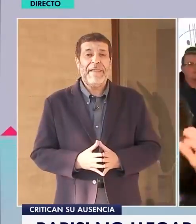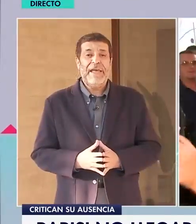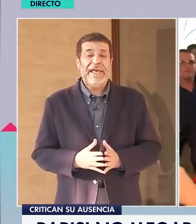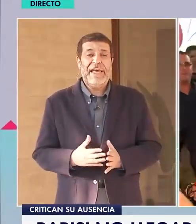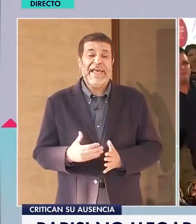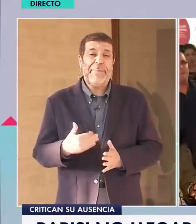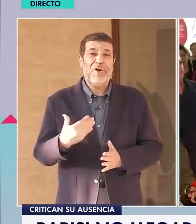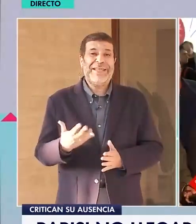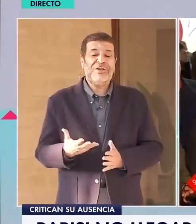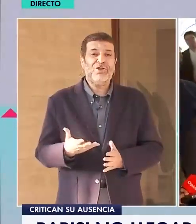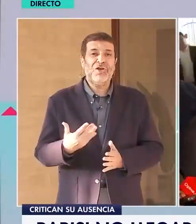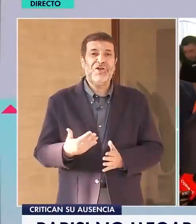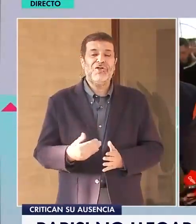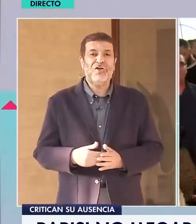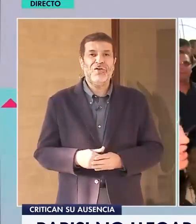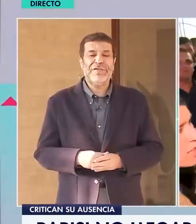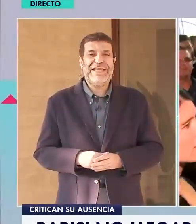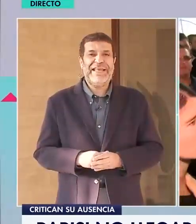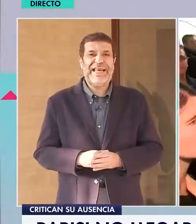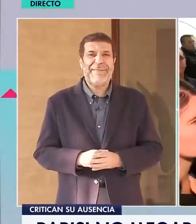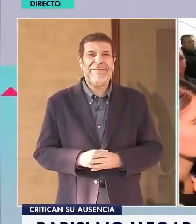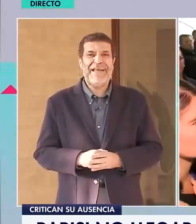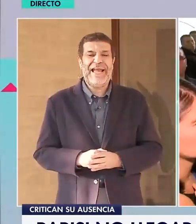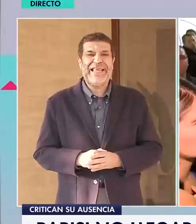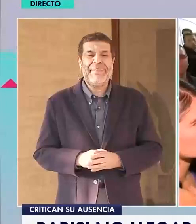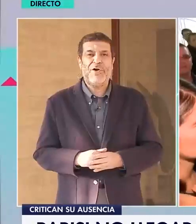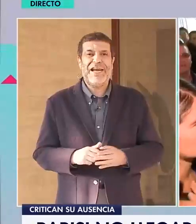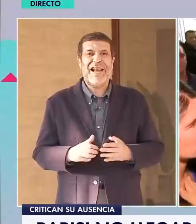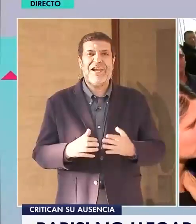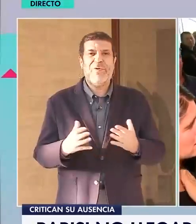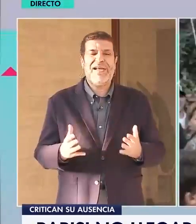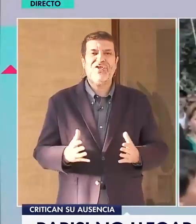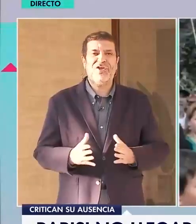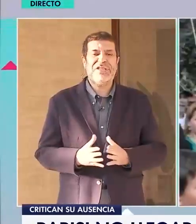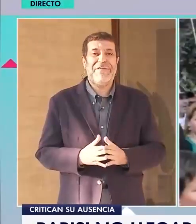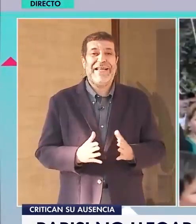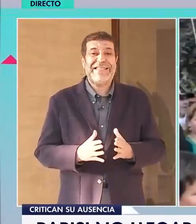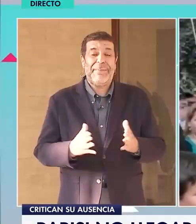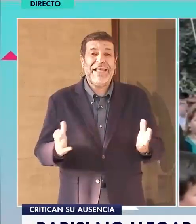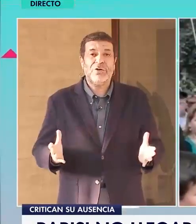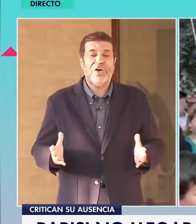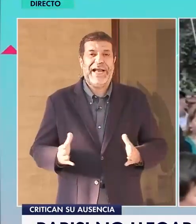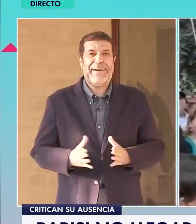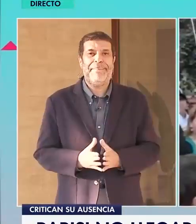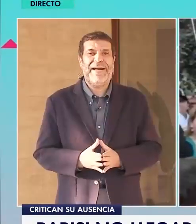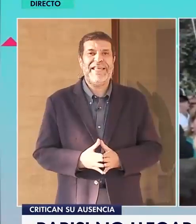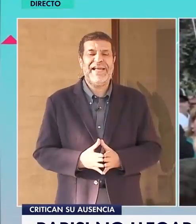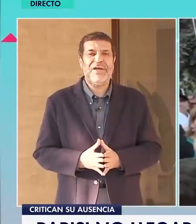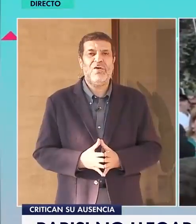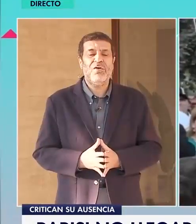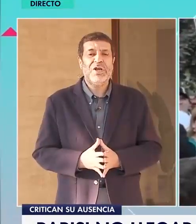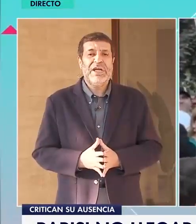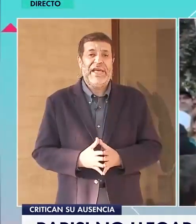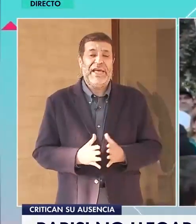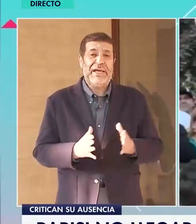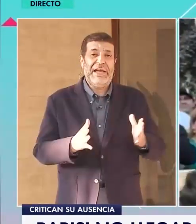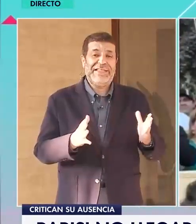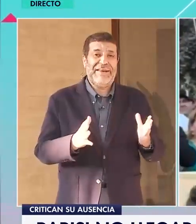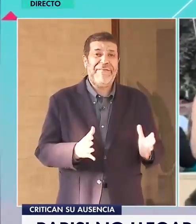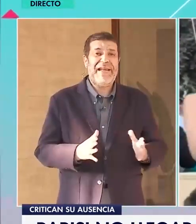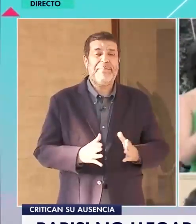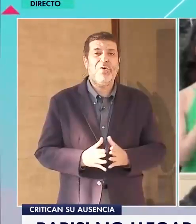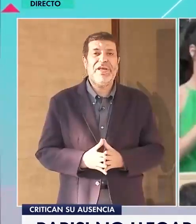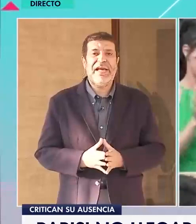institucionalidad. Y por lo tanto yo diría que más bien hay que mejorar la regulación de financiamiento de las campañas, ¿no?